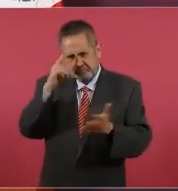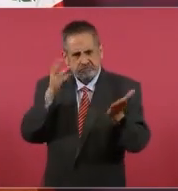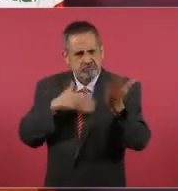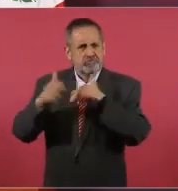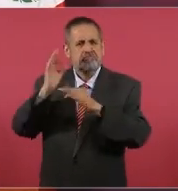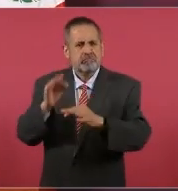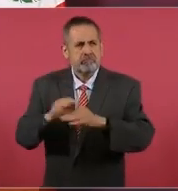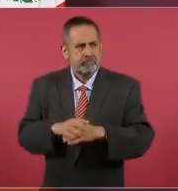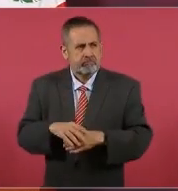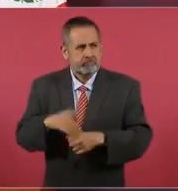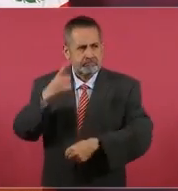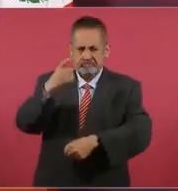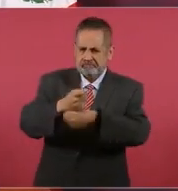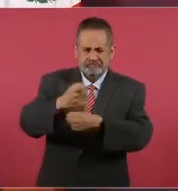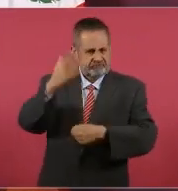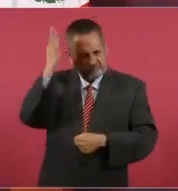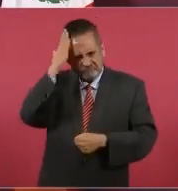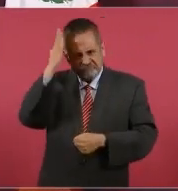pero que el tronco